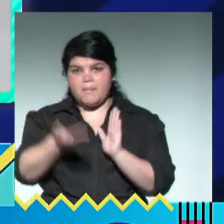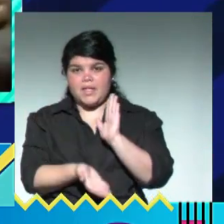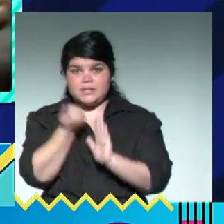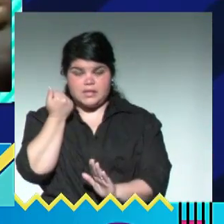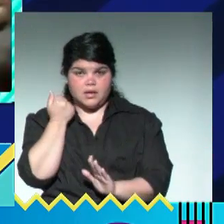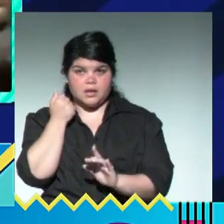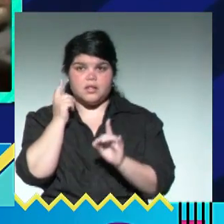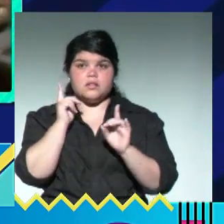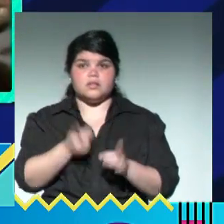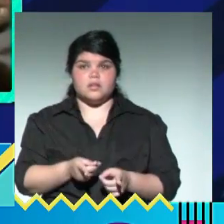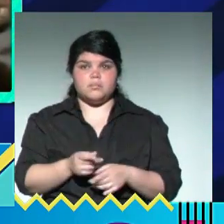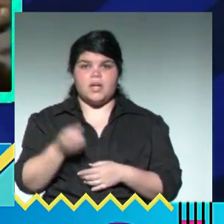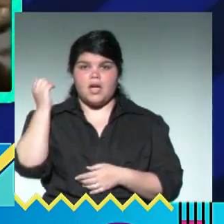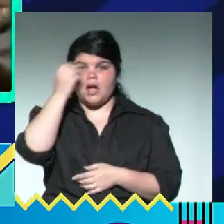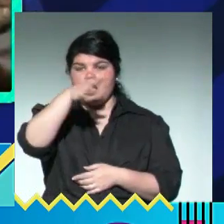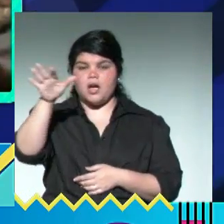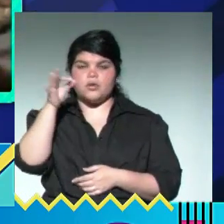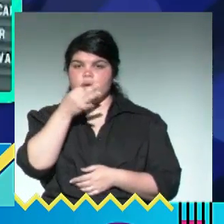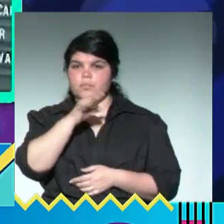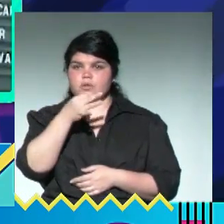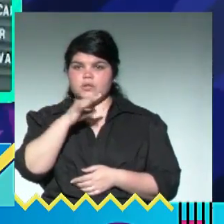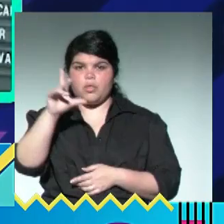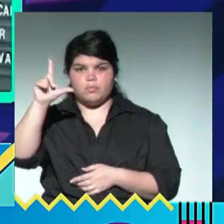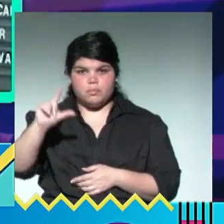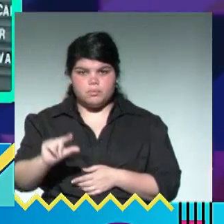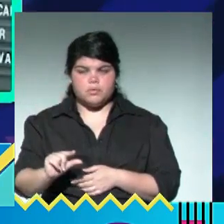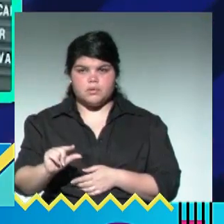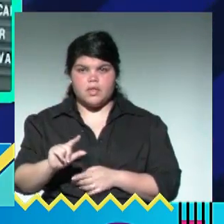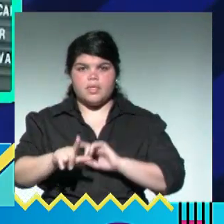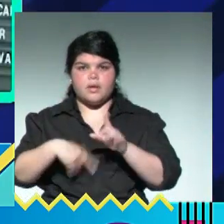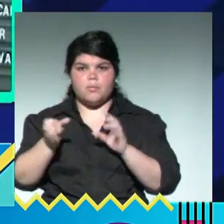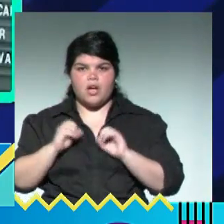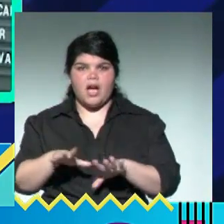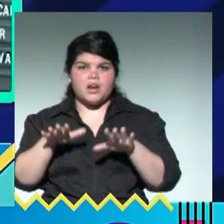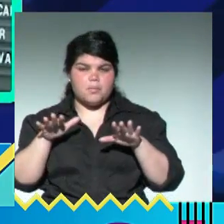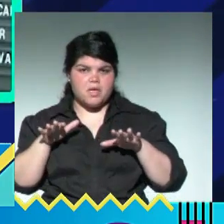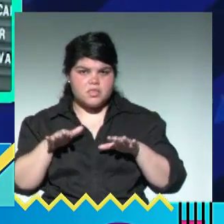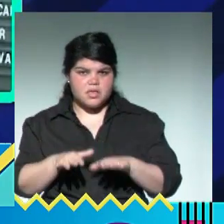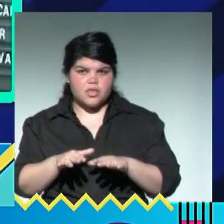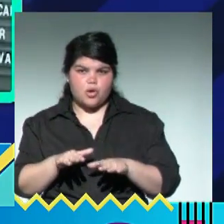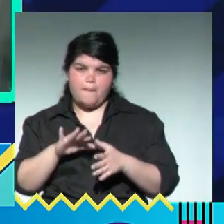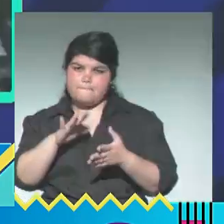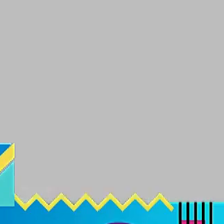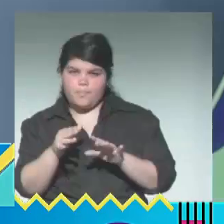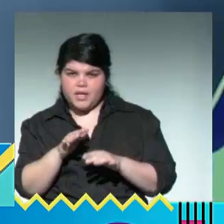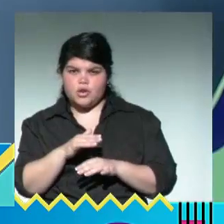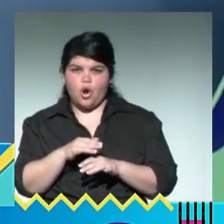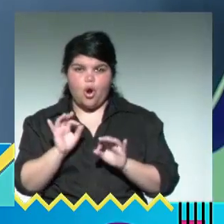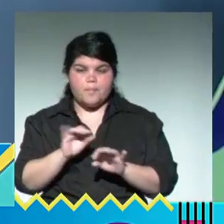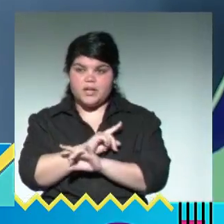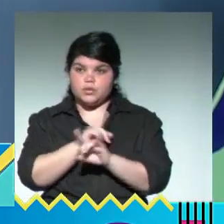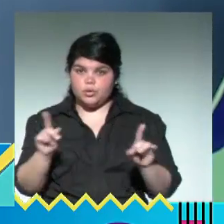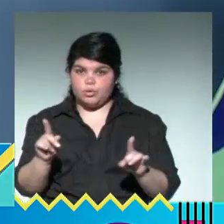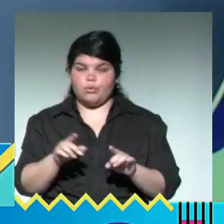Fuerte baja en retención al sector agroexportador, que después se da una especie de marcha atrás a media máquina, porque bastante tiene